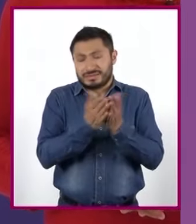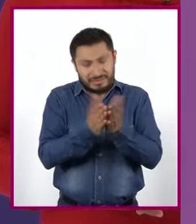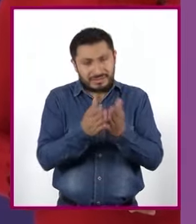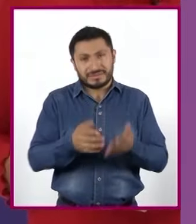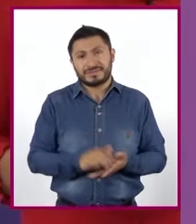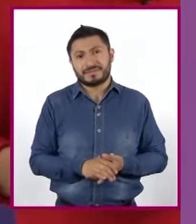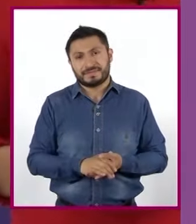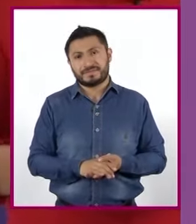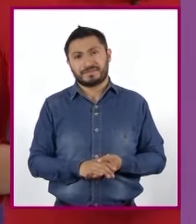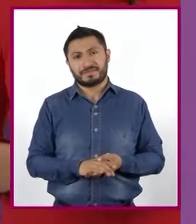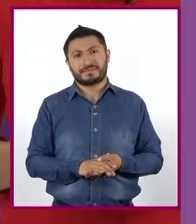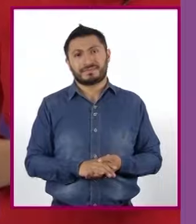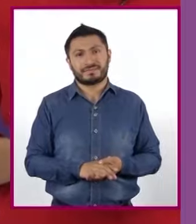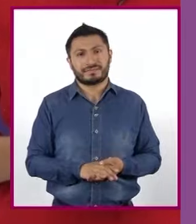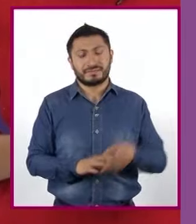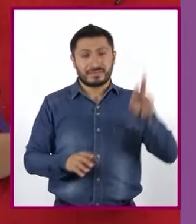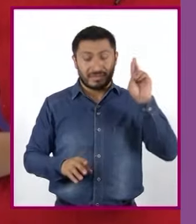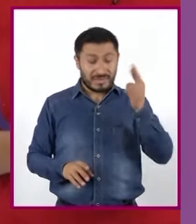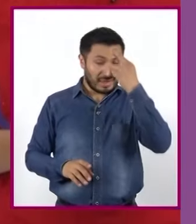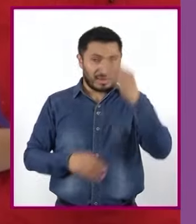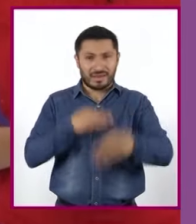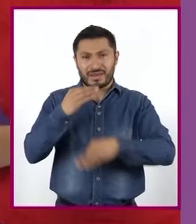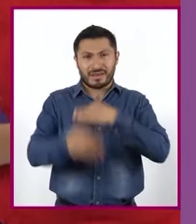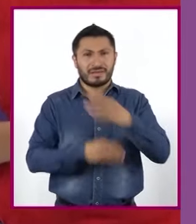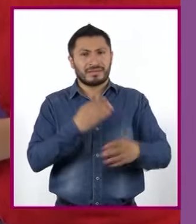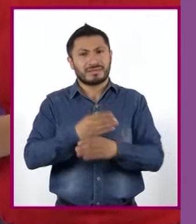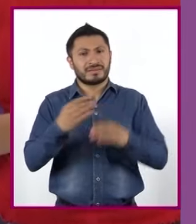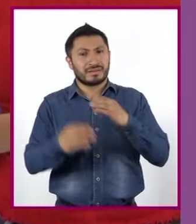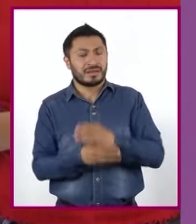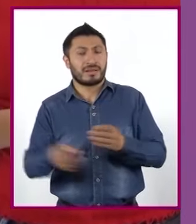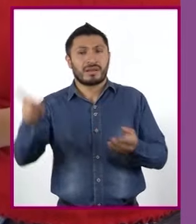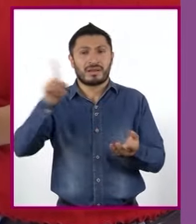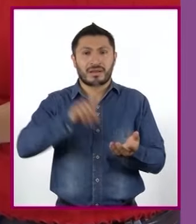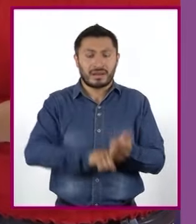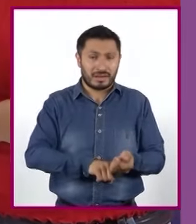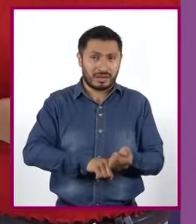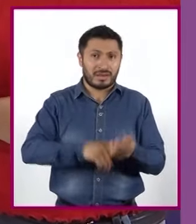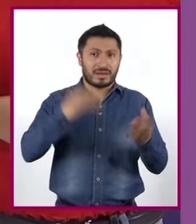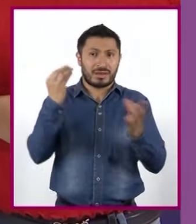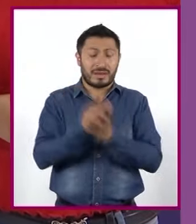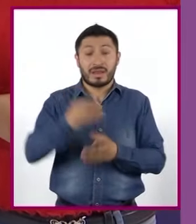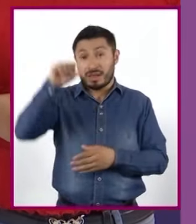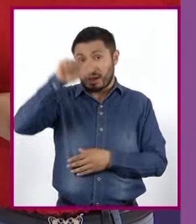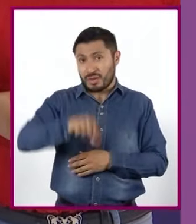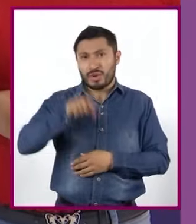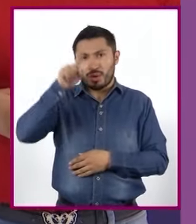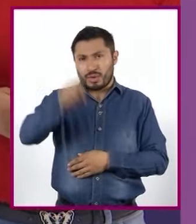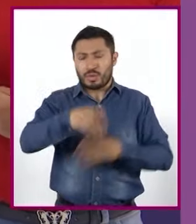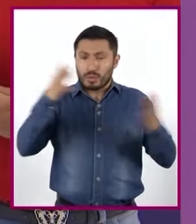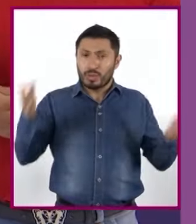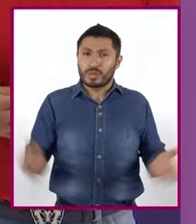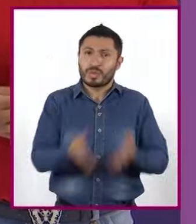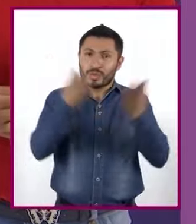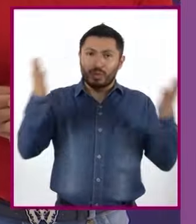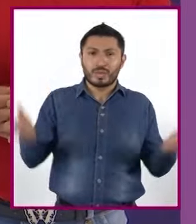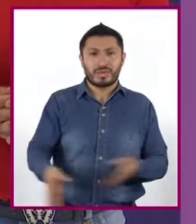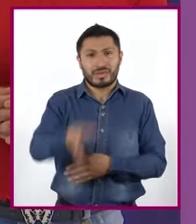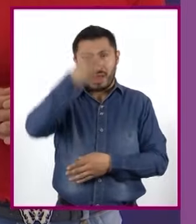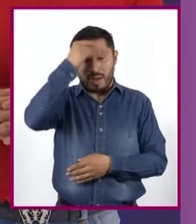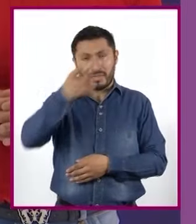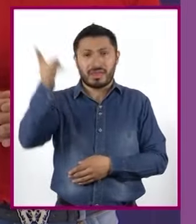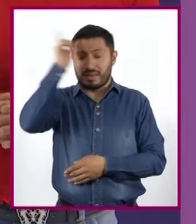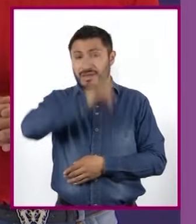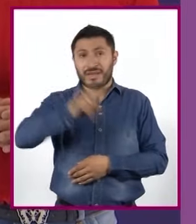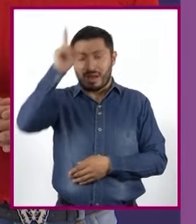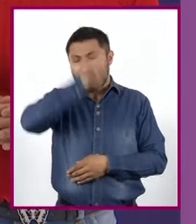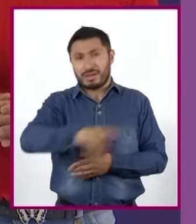texto. Recuerden que todo lo que vean en esta sesión es para reforzar su conocimiento, así que les recomiendo